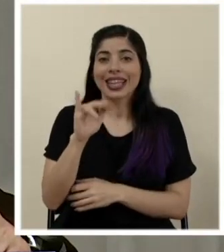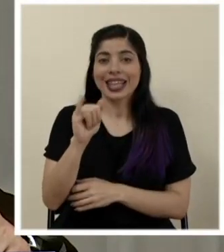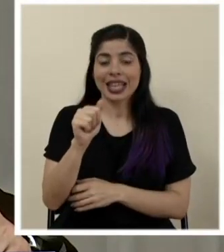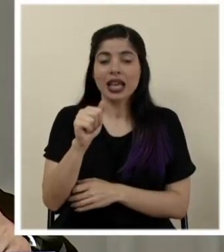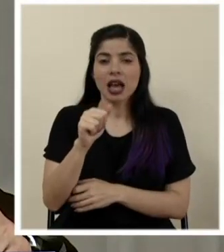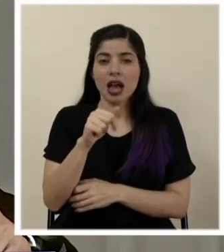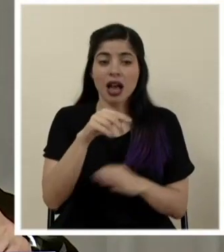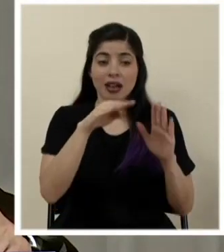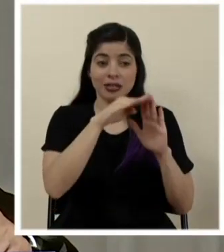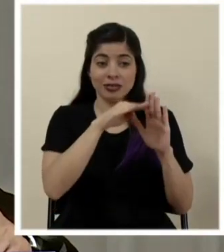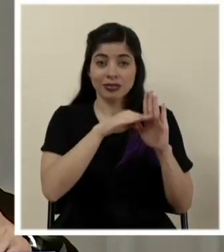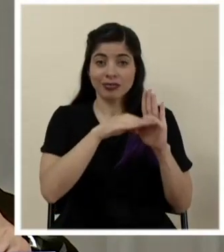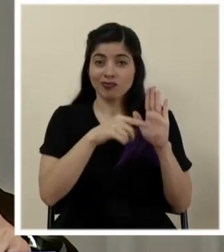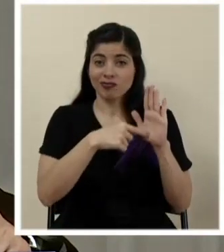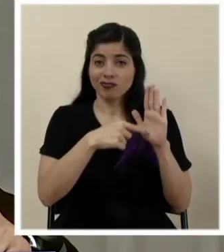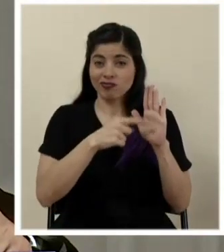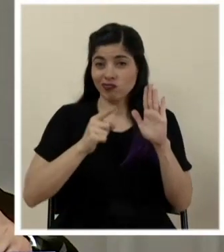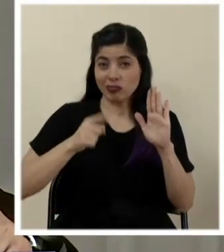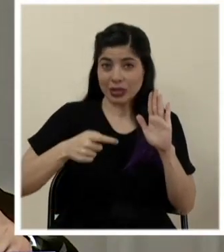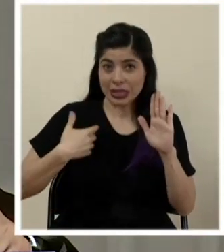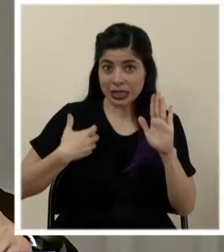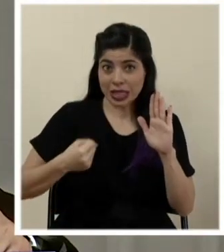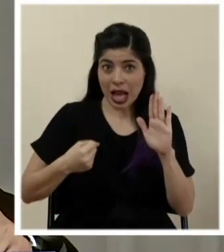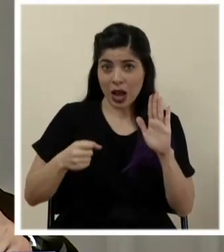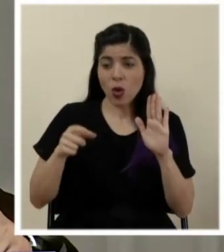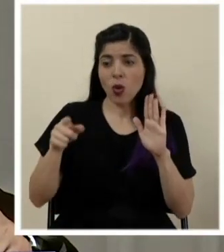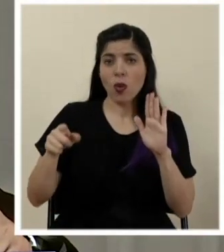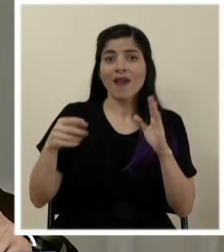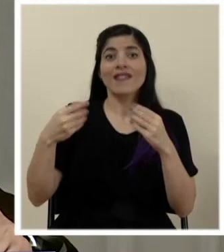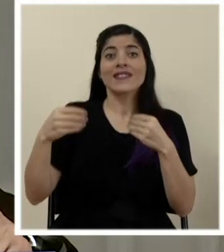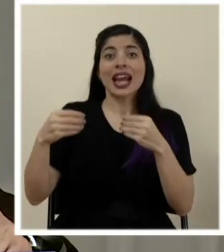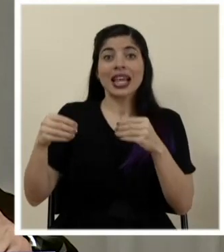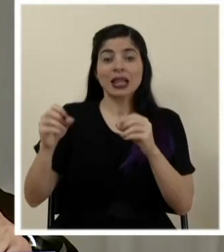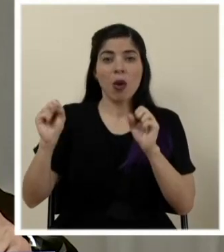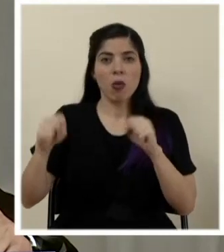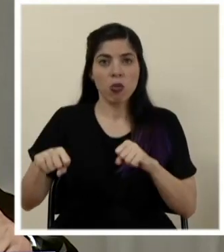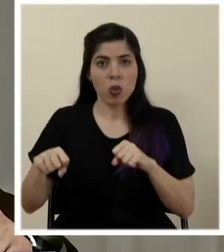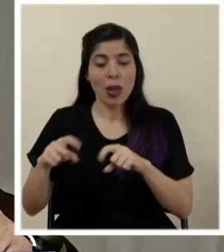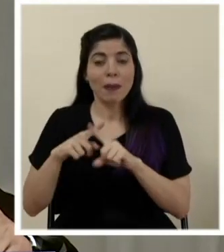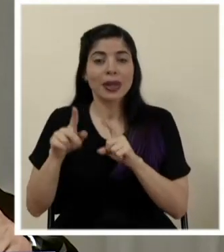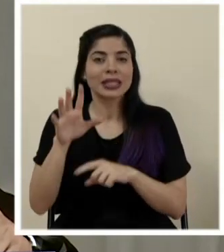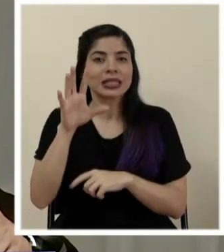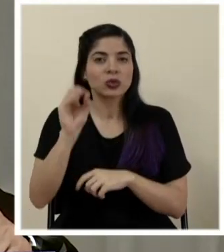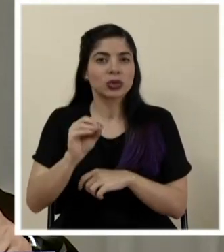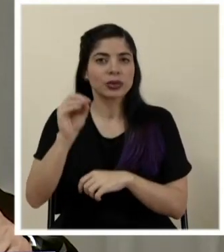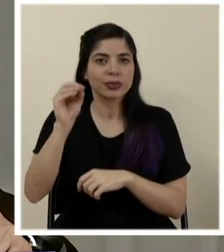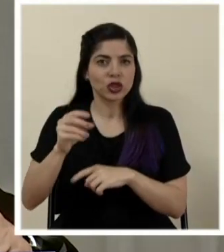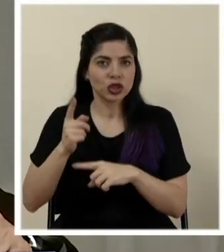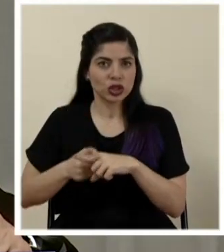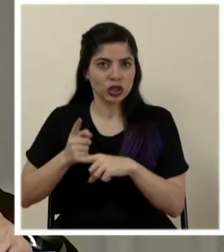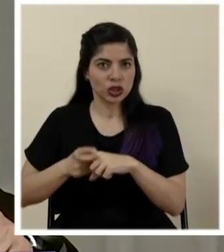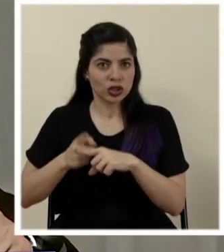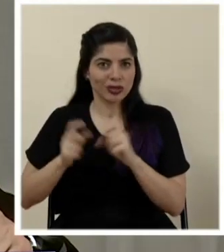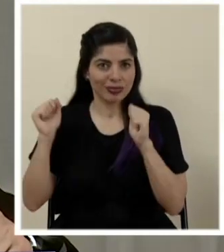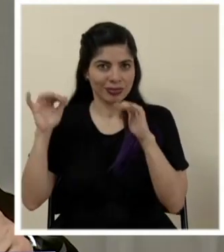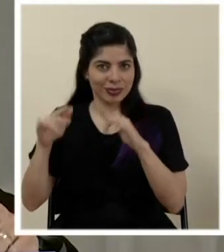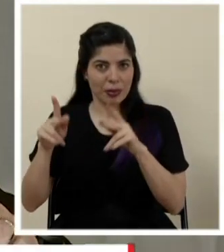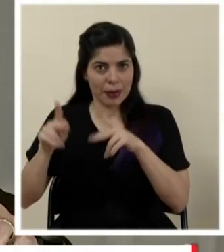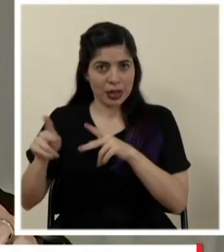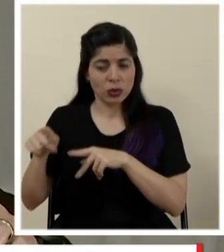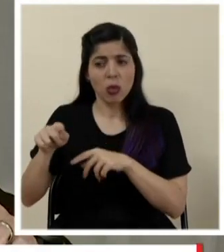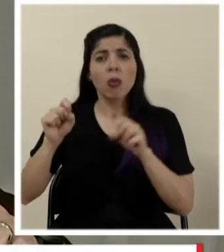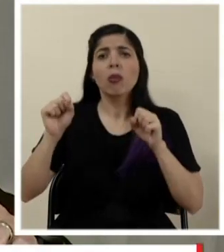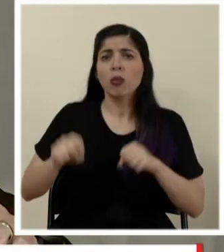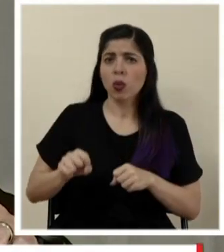medidas administrativas está habilitado también con un 50% de su capacidad de aforo para que